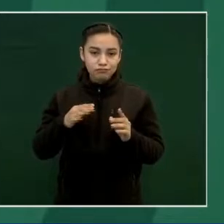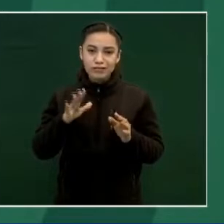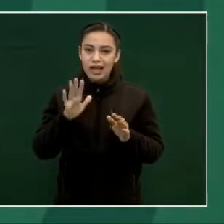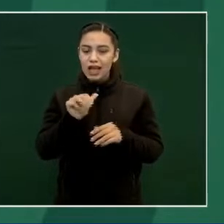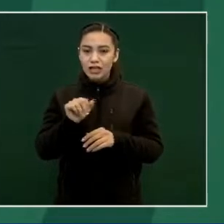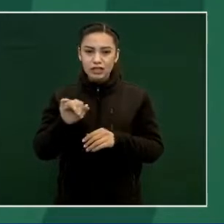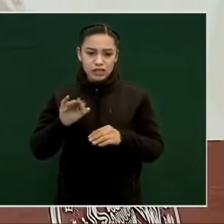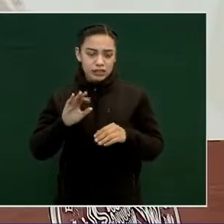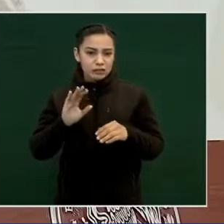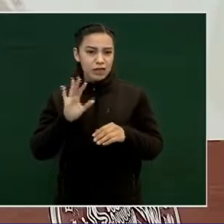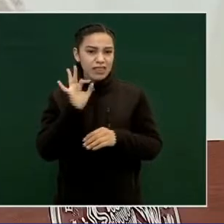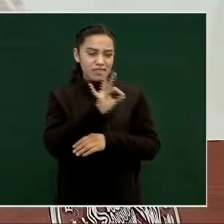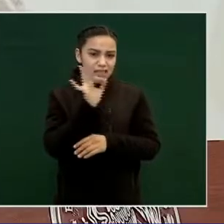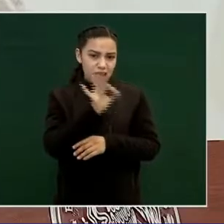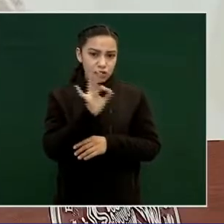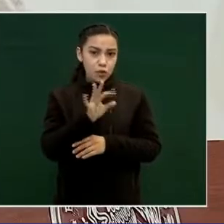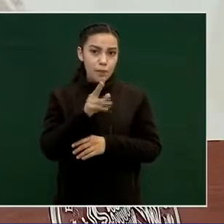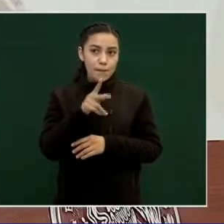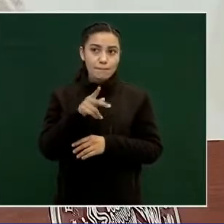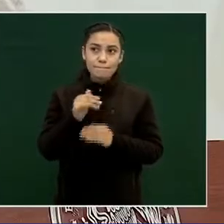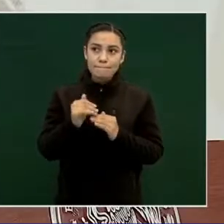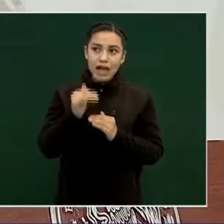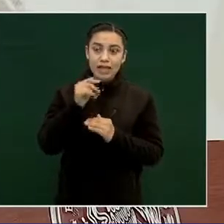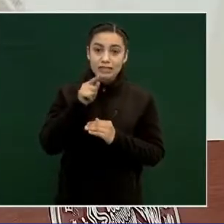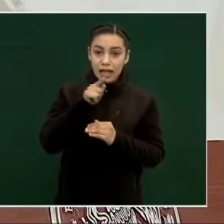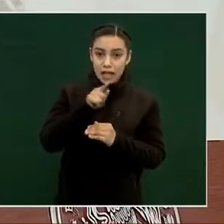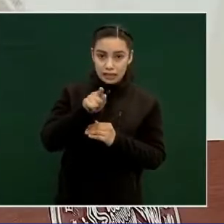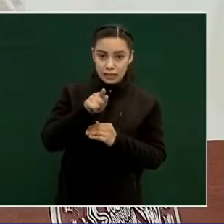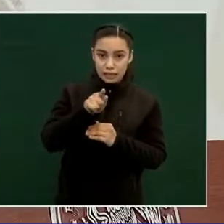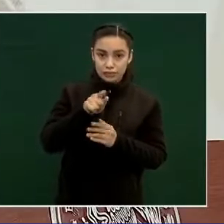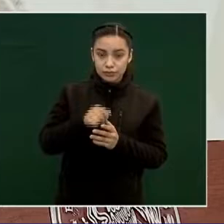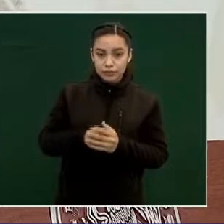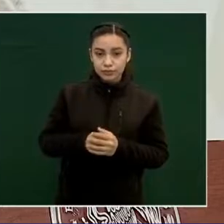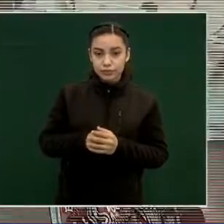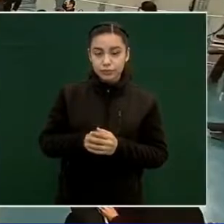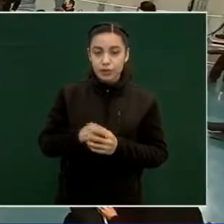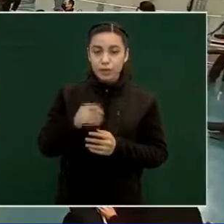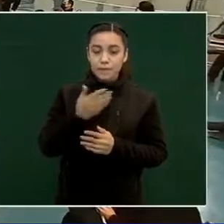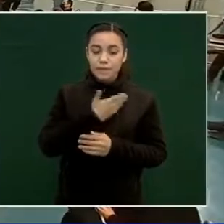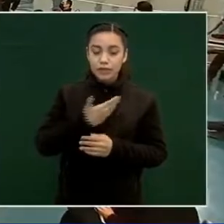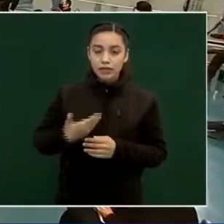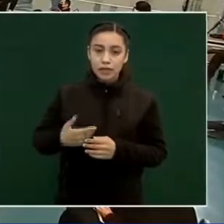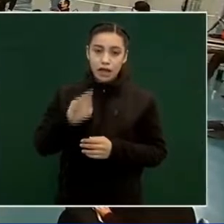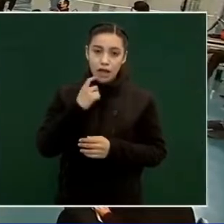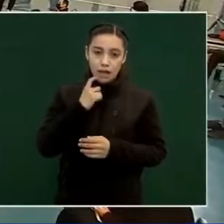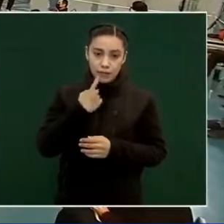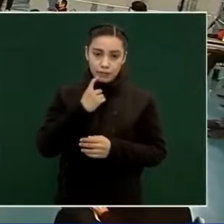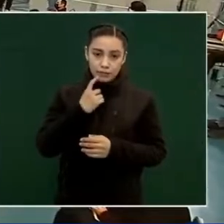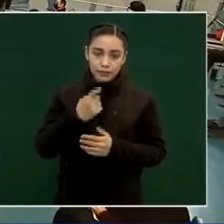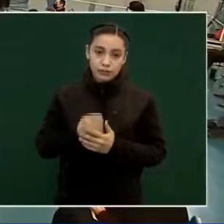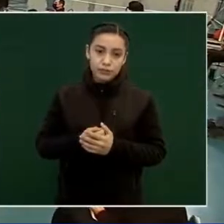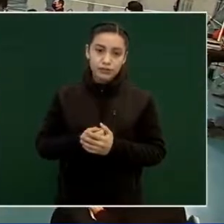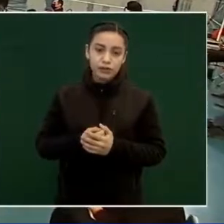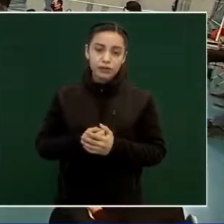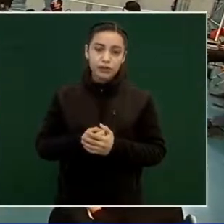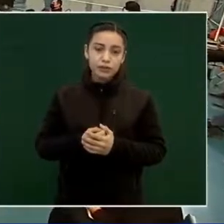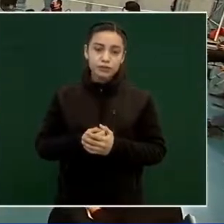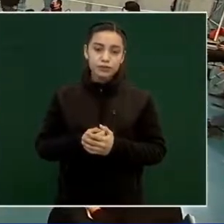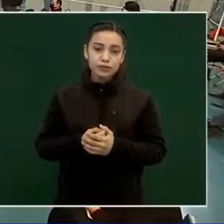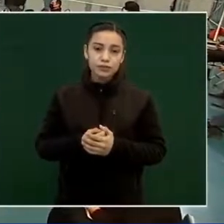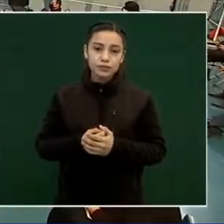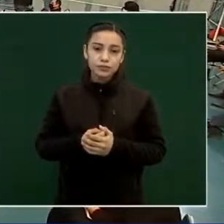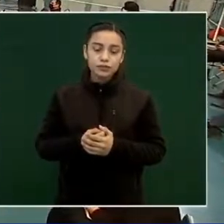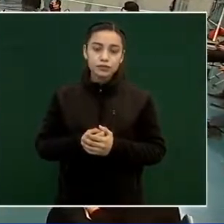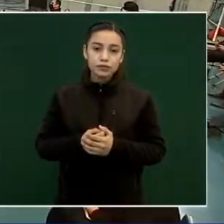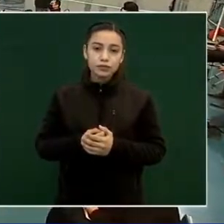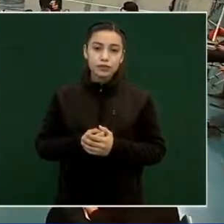Entonces, ahora Monsi ya